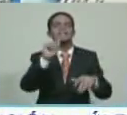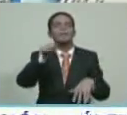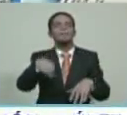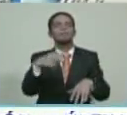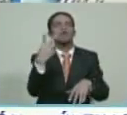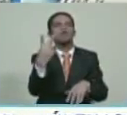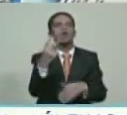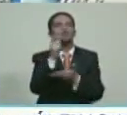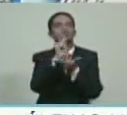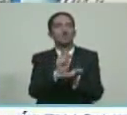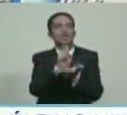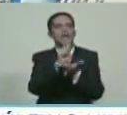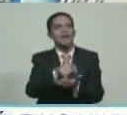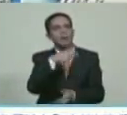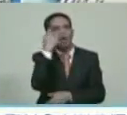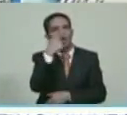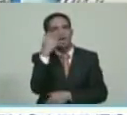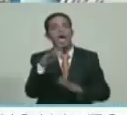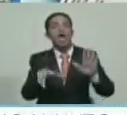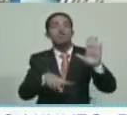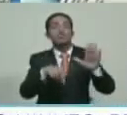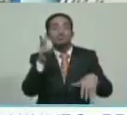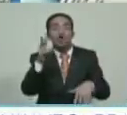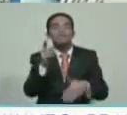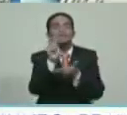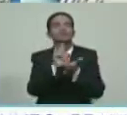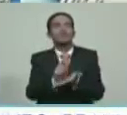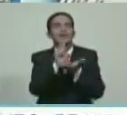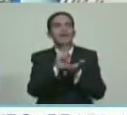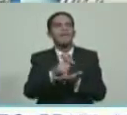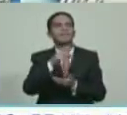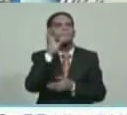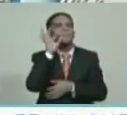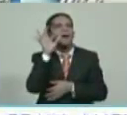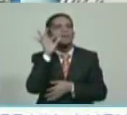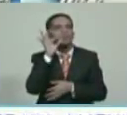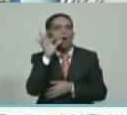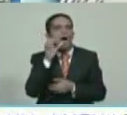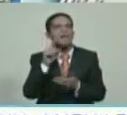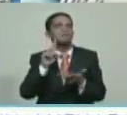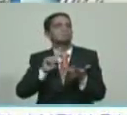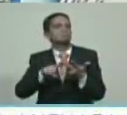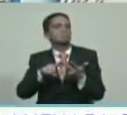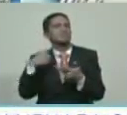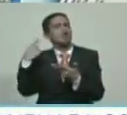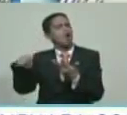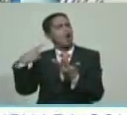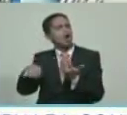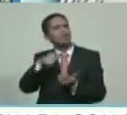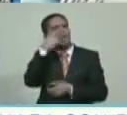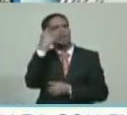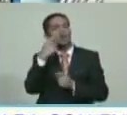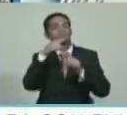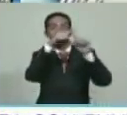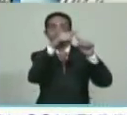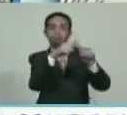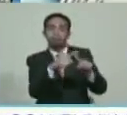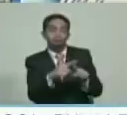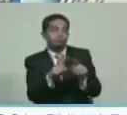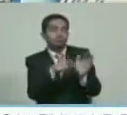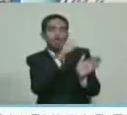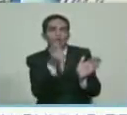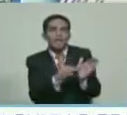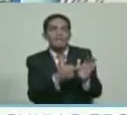de cocaína, 12 toneladas de marihuana y 8 kilos de otras drogas, para un total, óigase bien, de